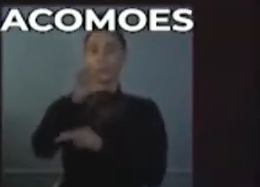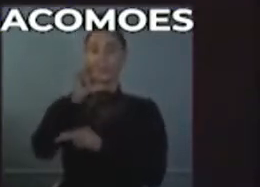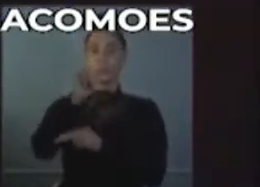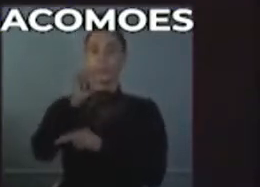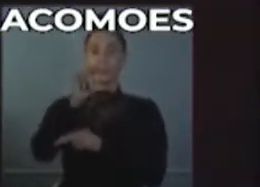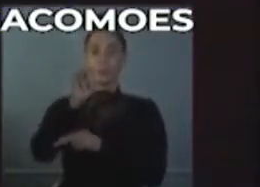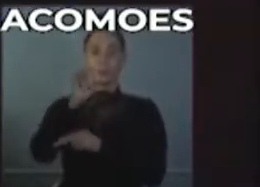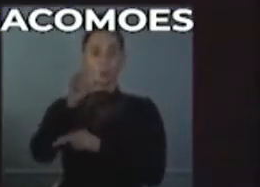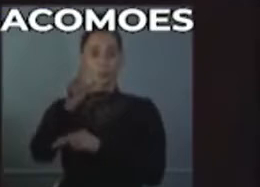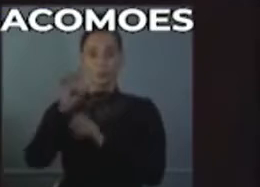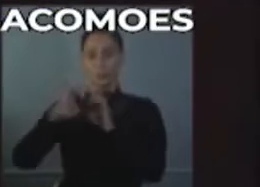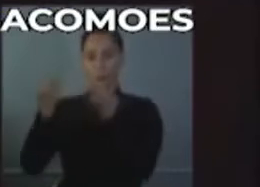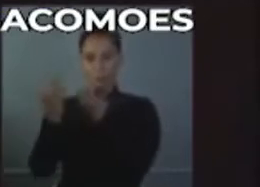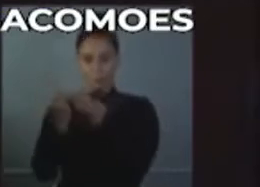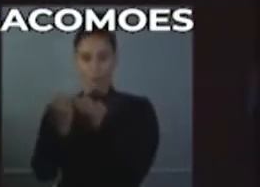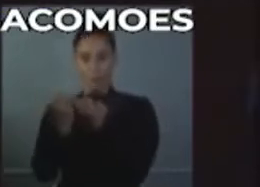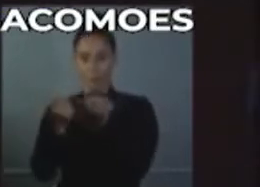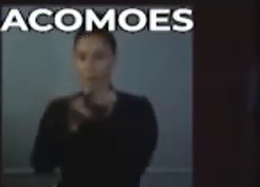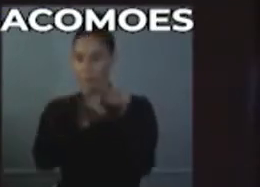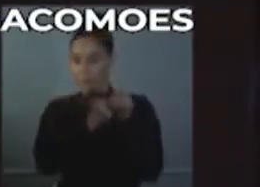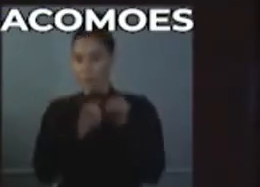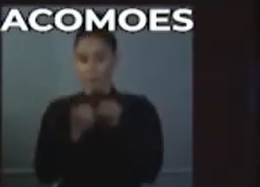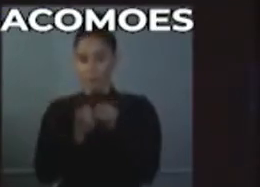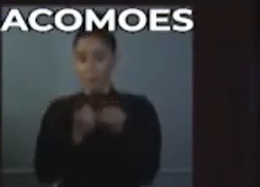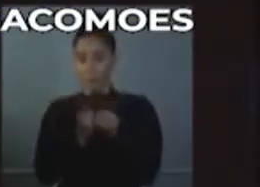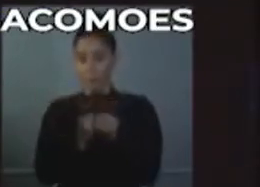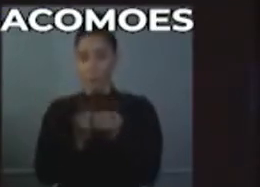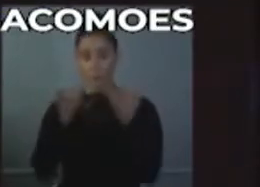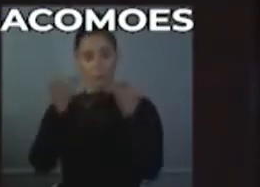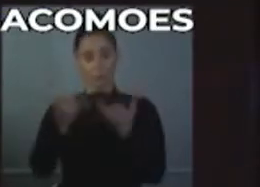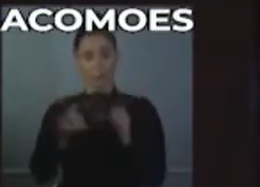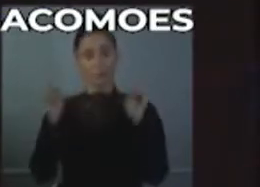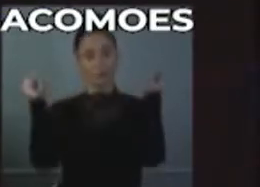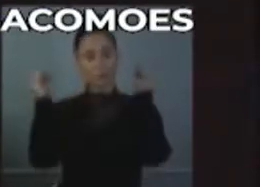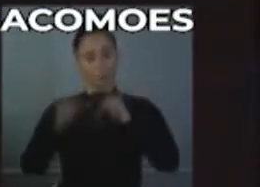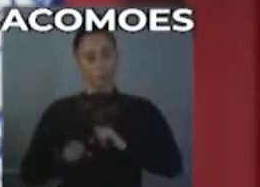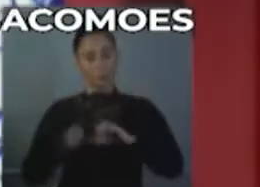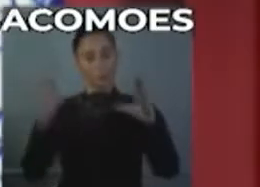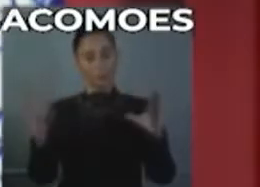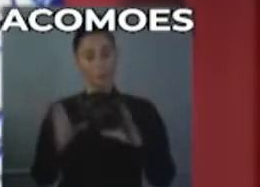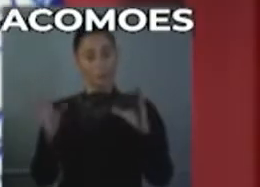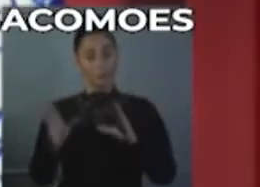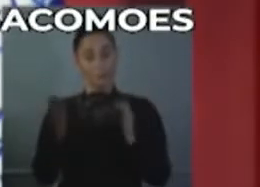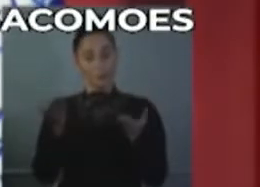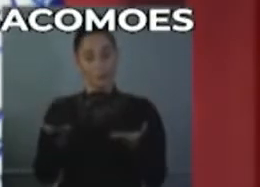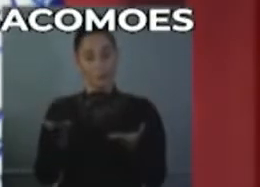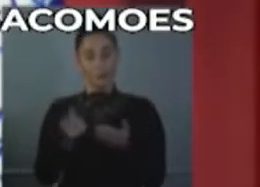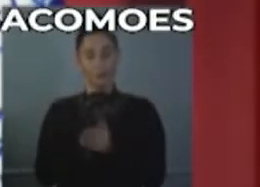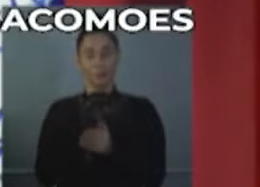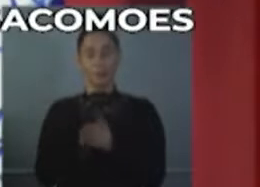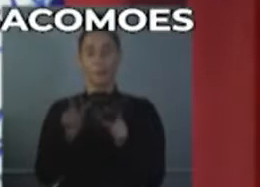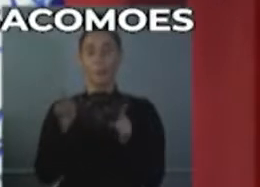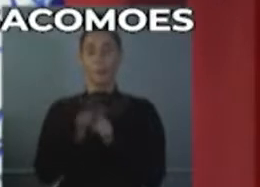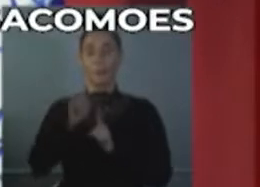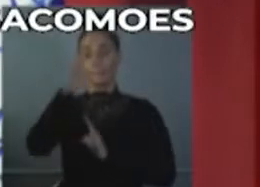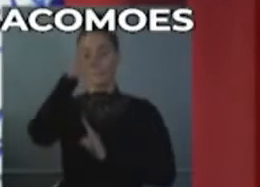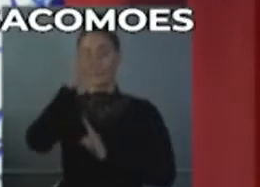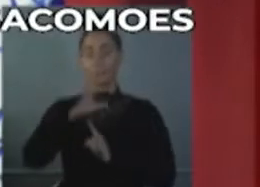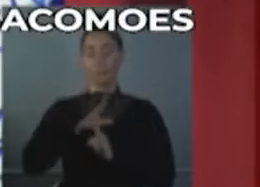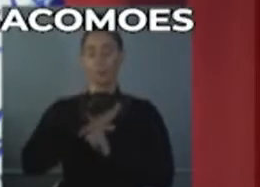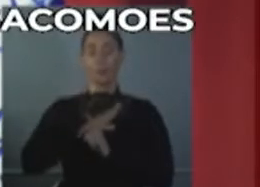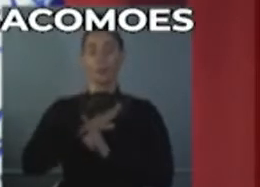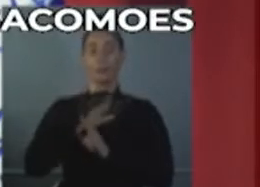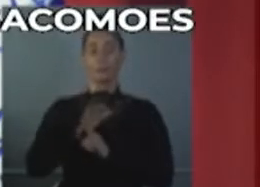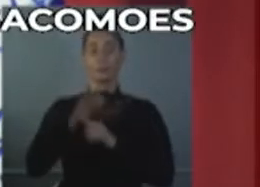quienes han hecho posible la producción de este acto solemne. De igual manera, al señor Steven